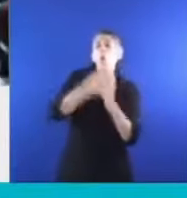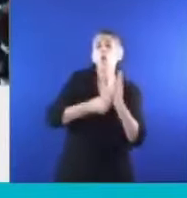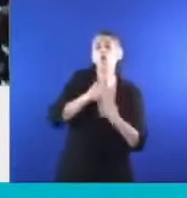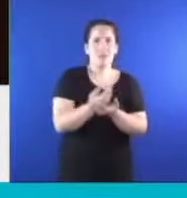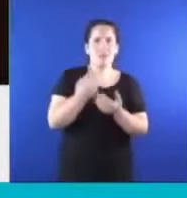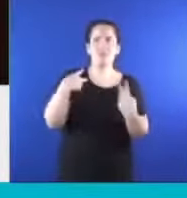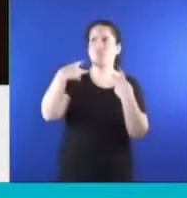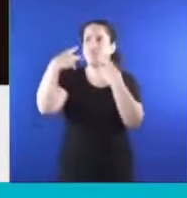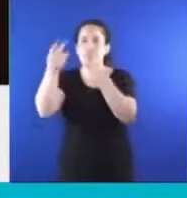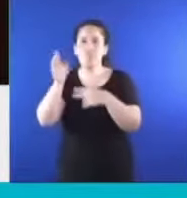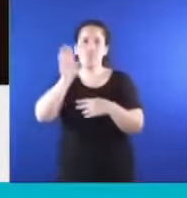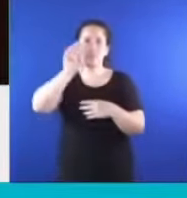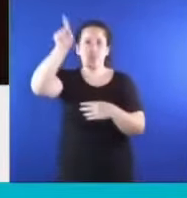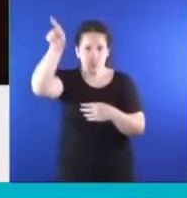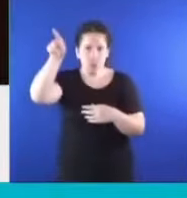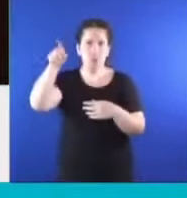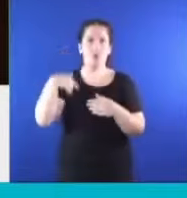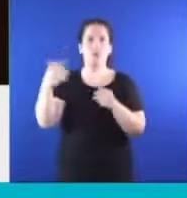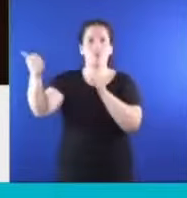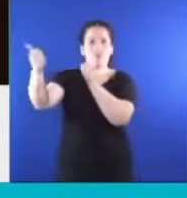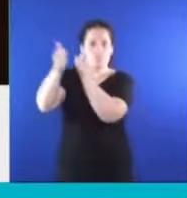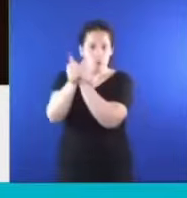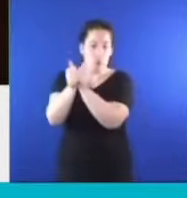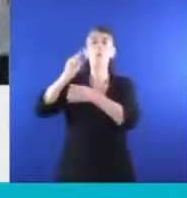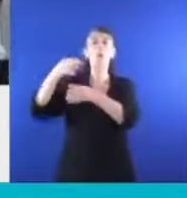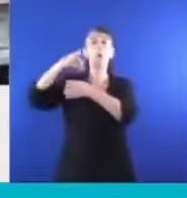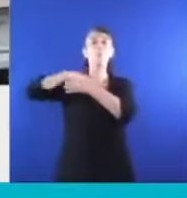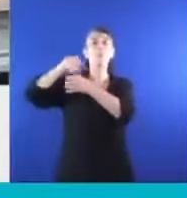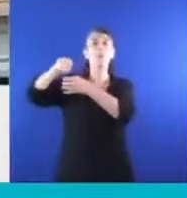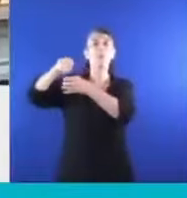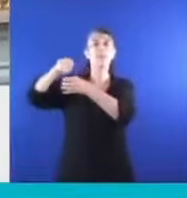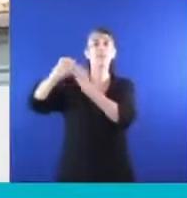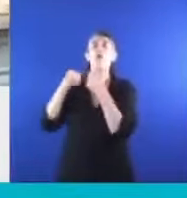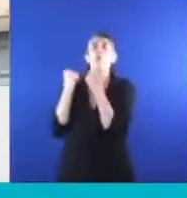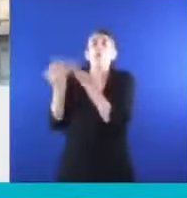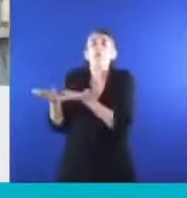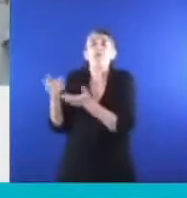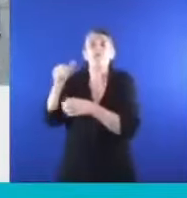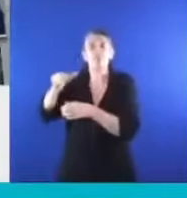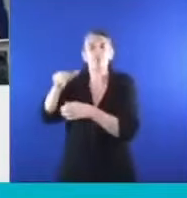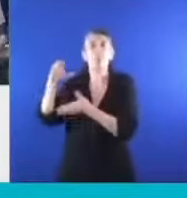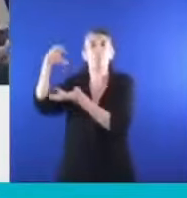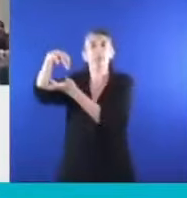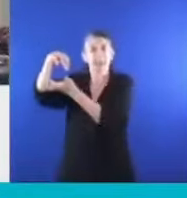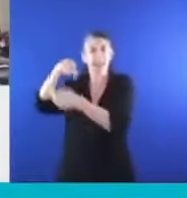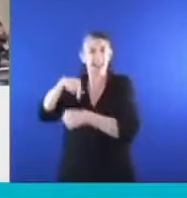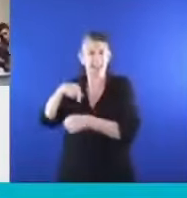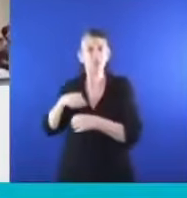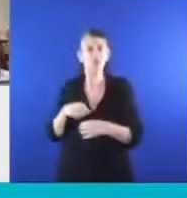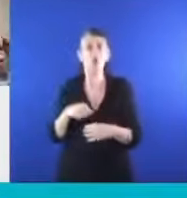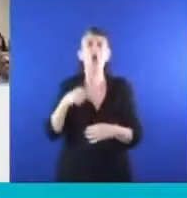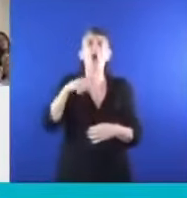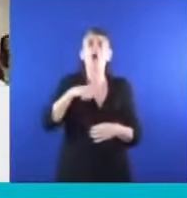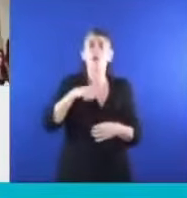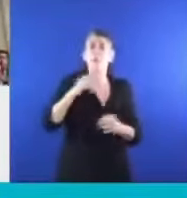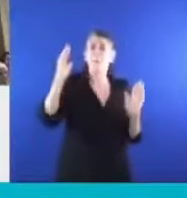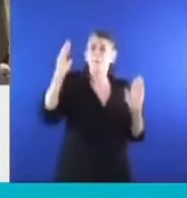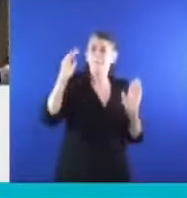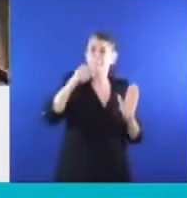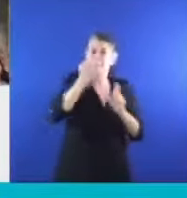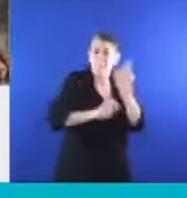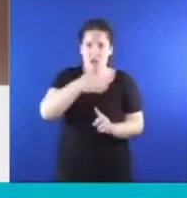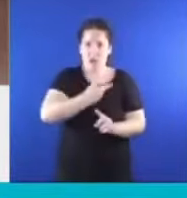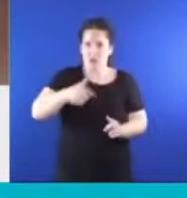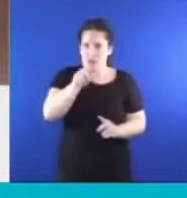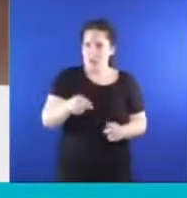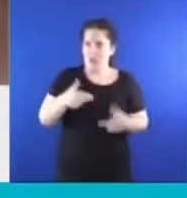Estados Unidos para participar en un encuentro conservador en el que expuso un discurso completamente alejado de la realidad argentina. En su